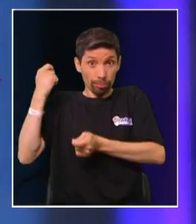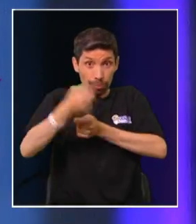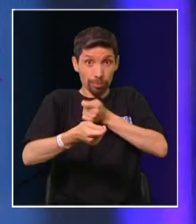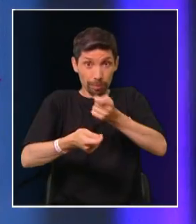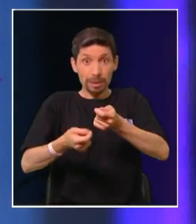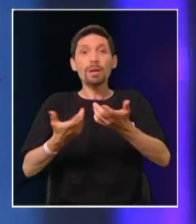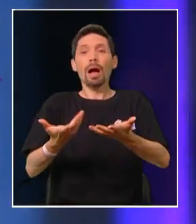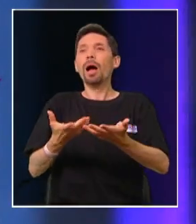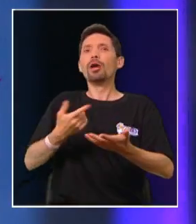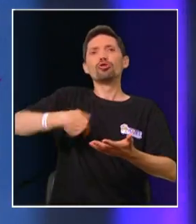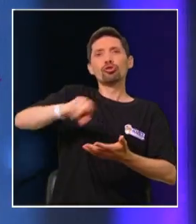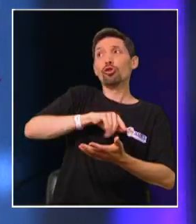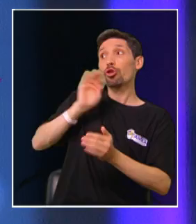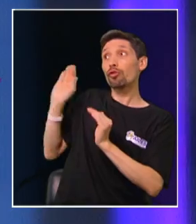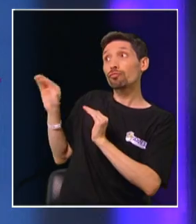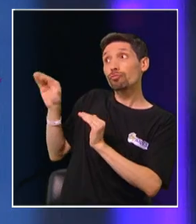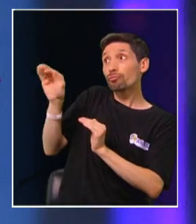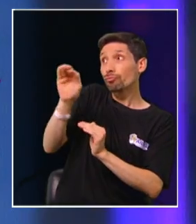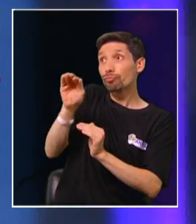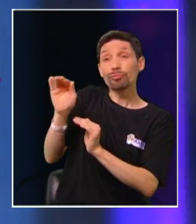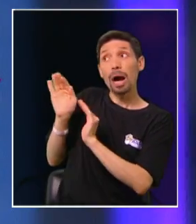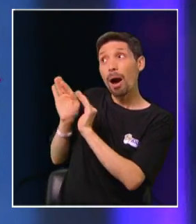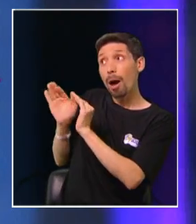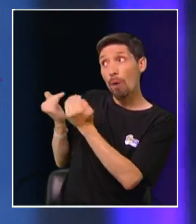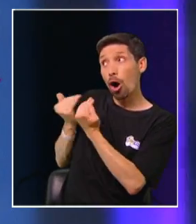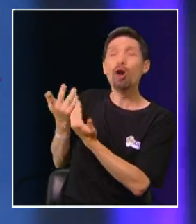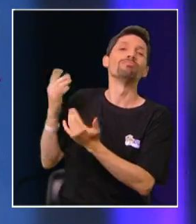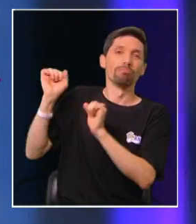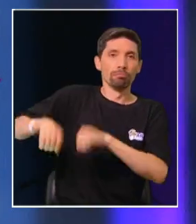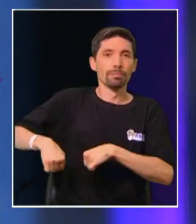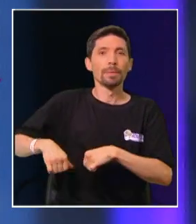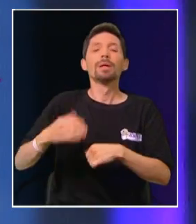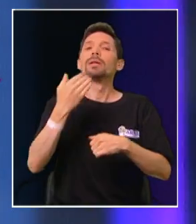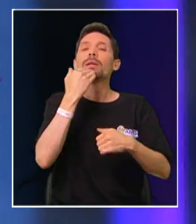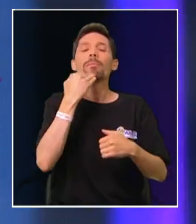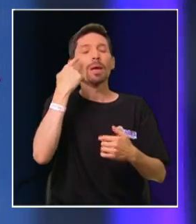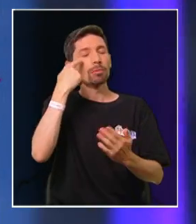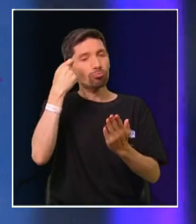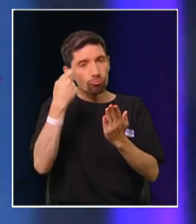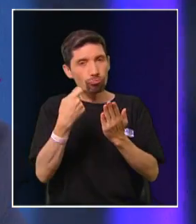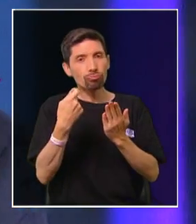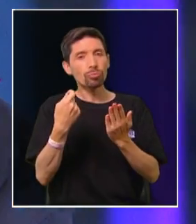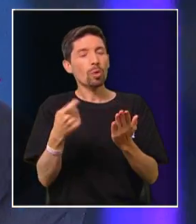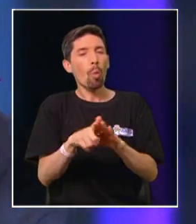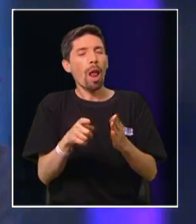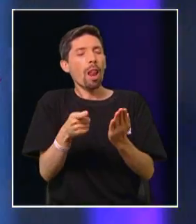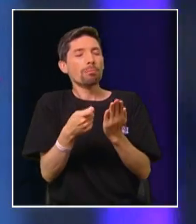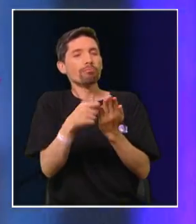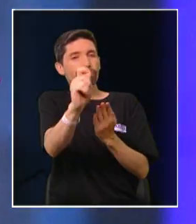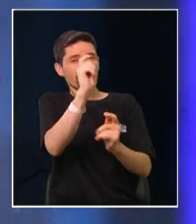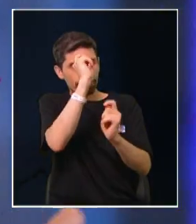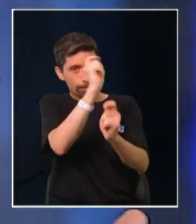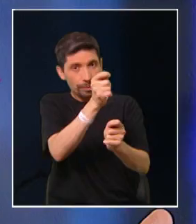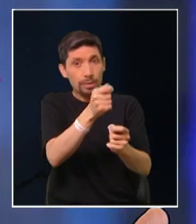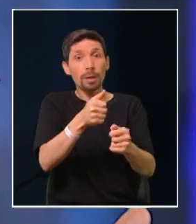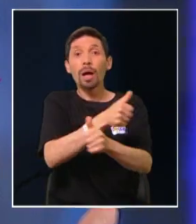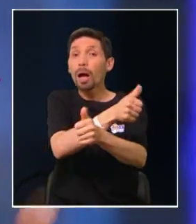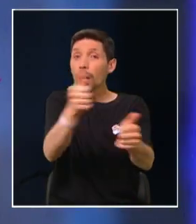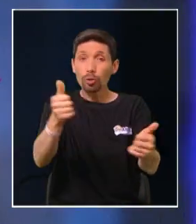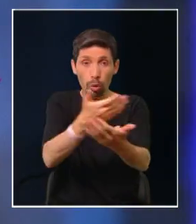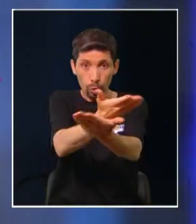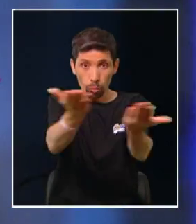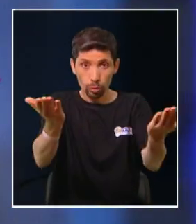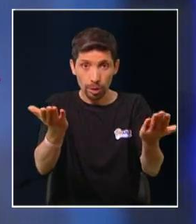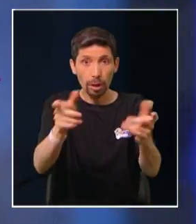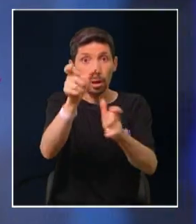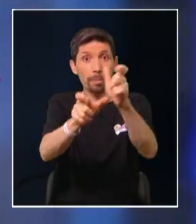acudido a nuestro llamado con su aporte. Y por supuesto hago un reconocimiento a todas y a todos ustedes, los